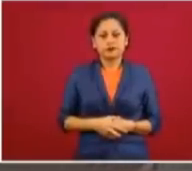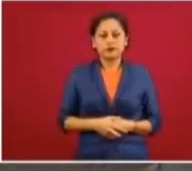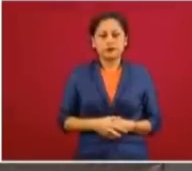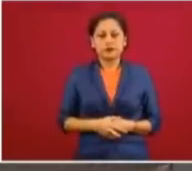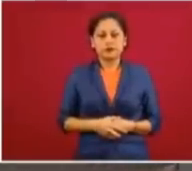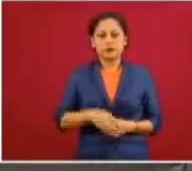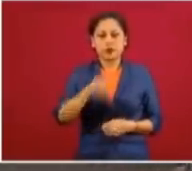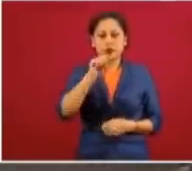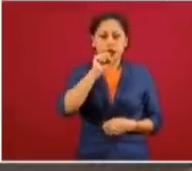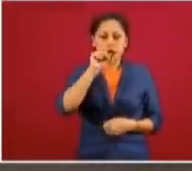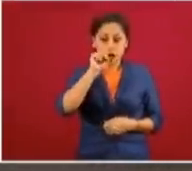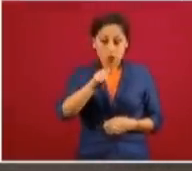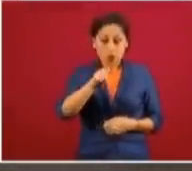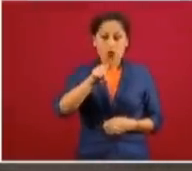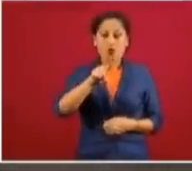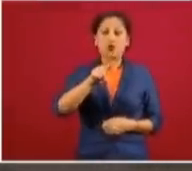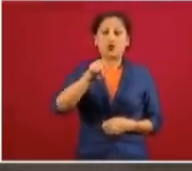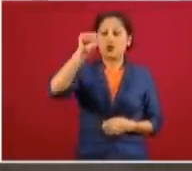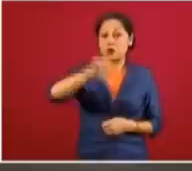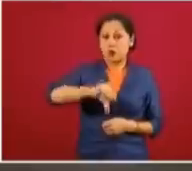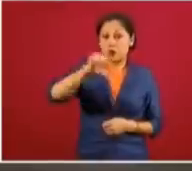dar a conocer una buena noticia